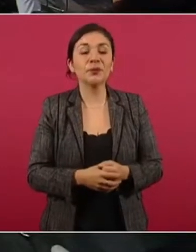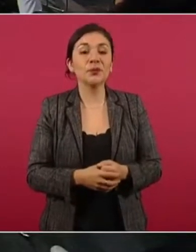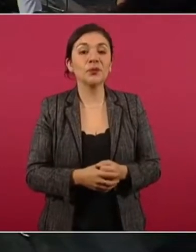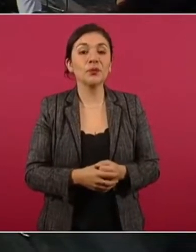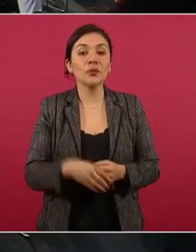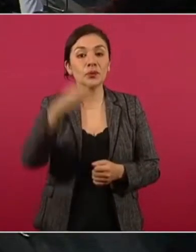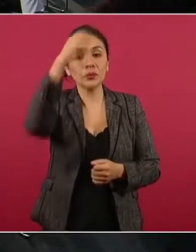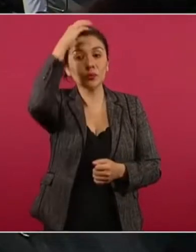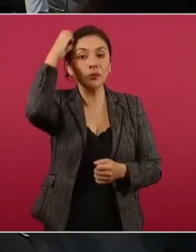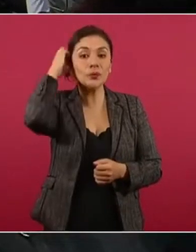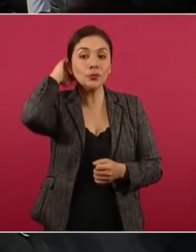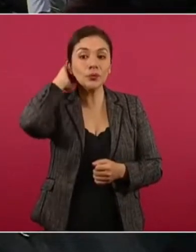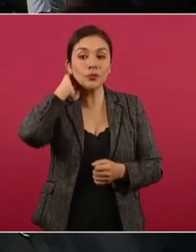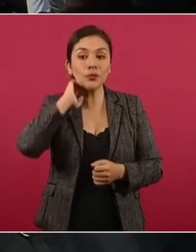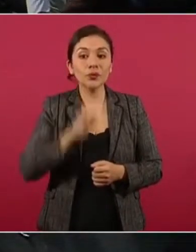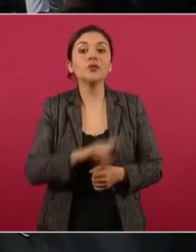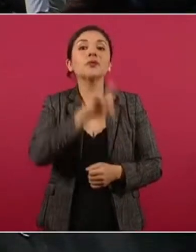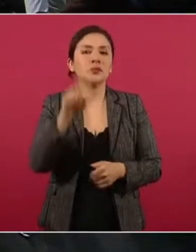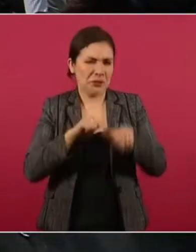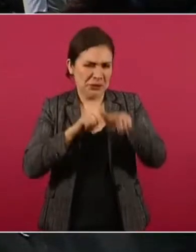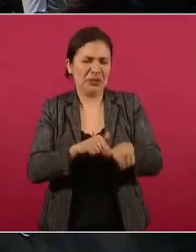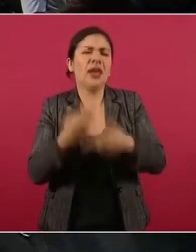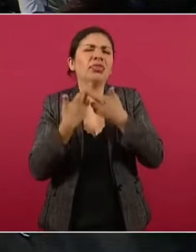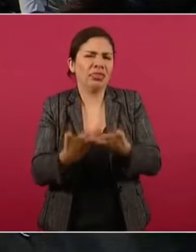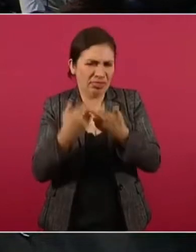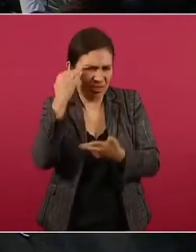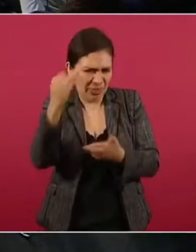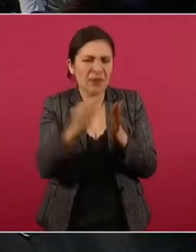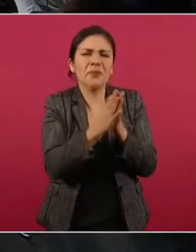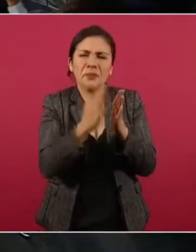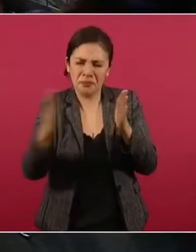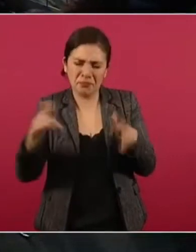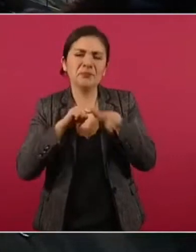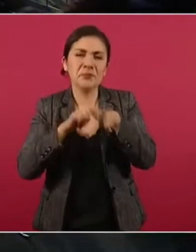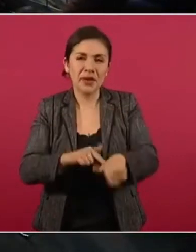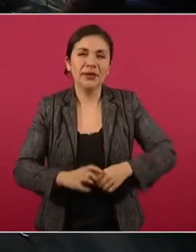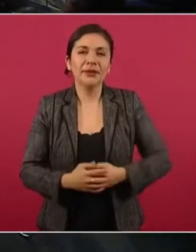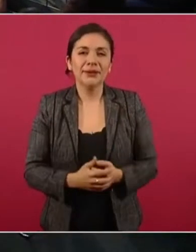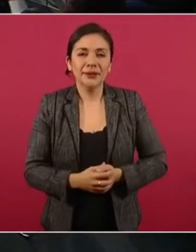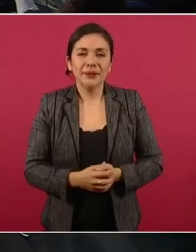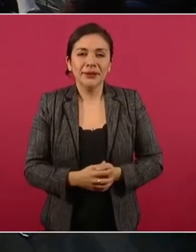ahí. Para seguir, no, adelante, todavía hay tiempo, vamos a seguir hablando.